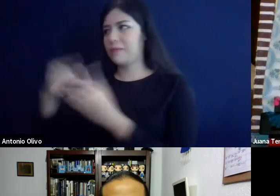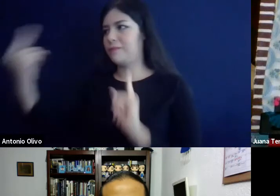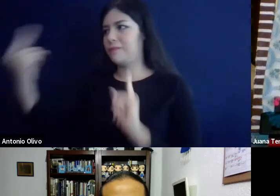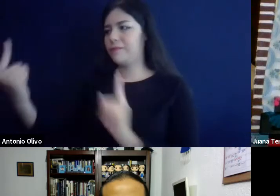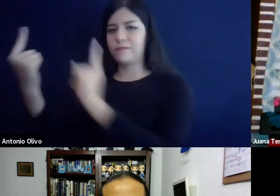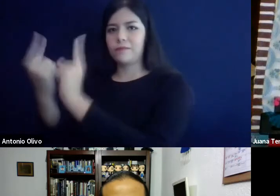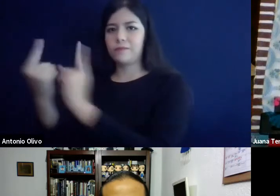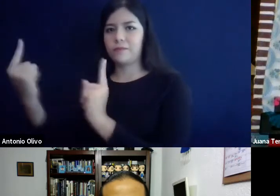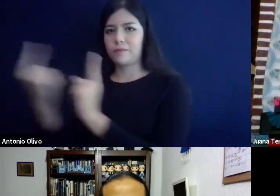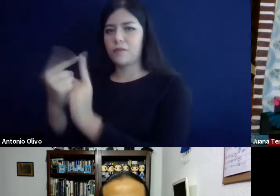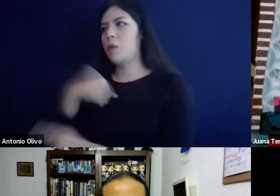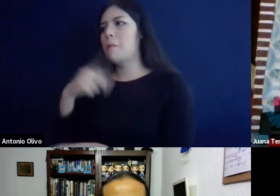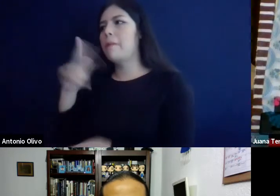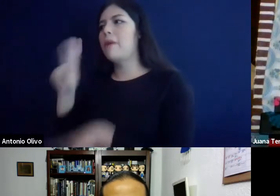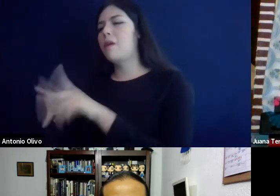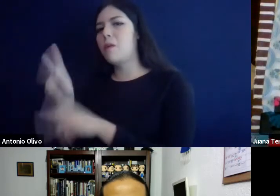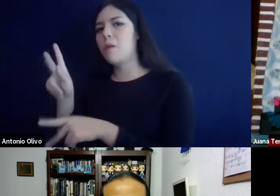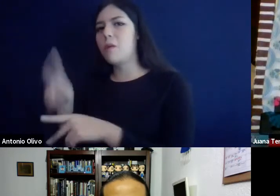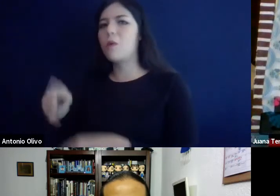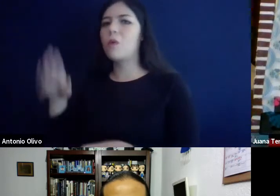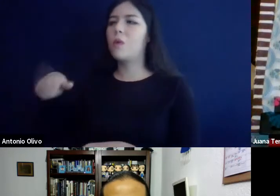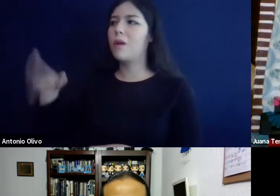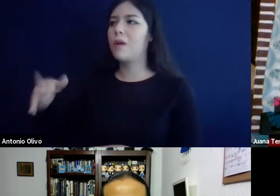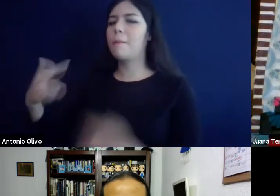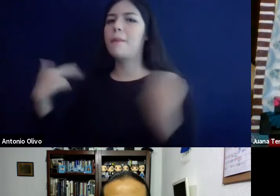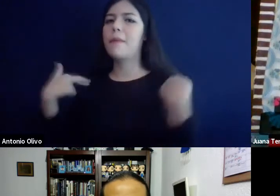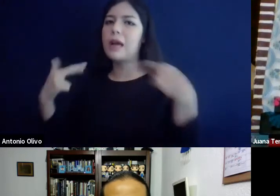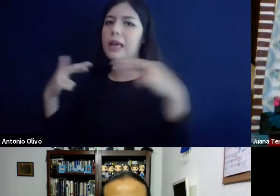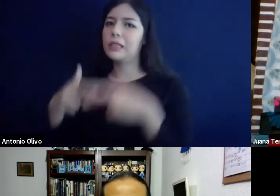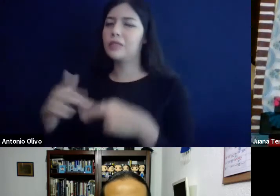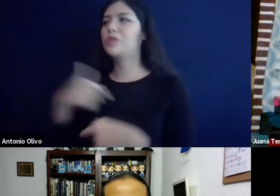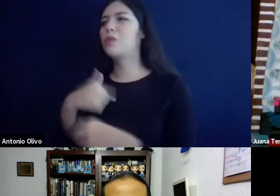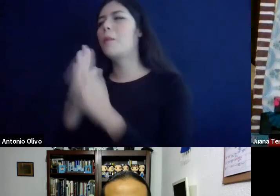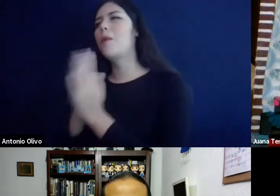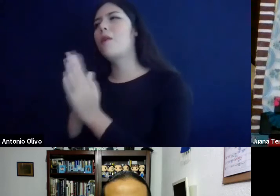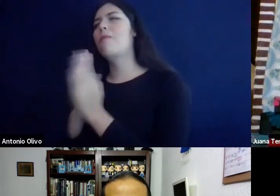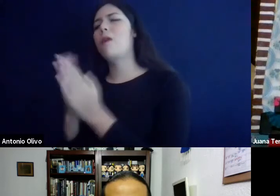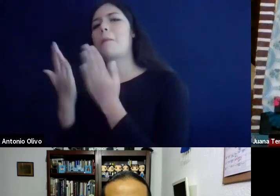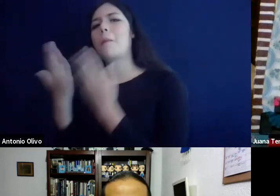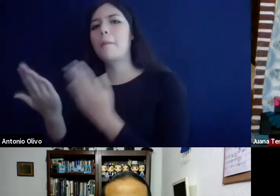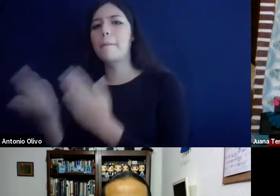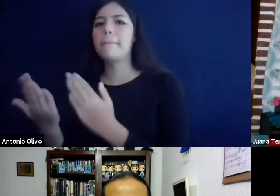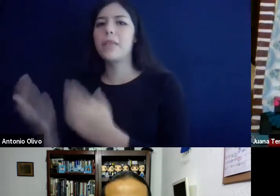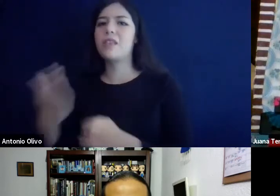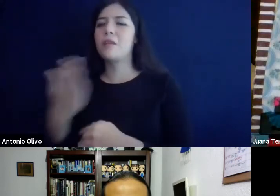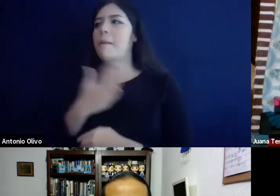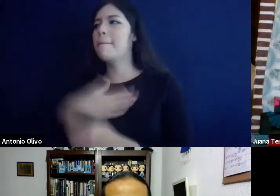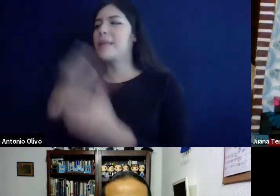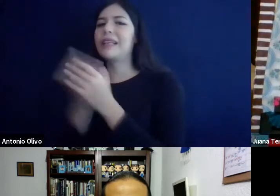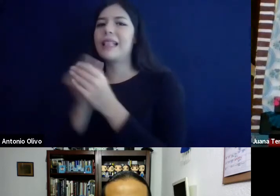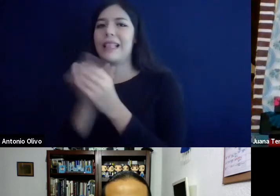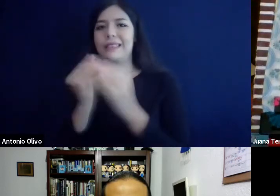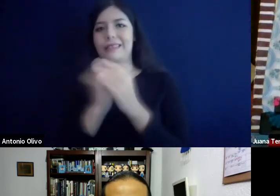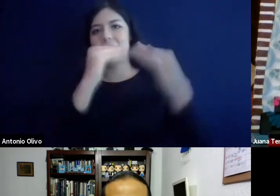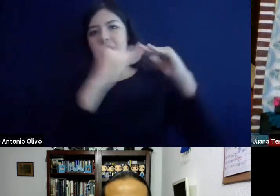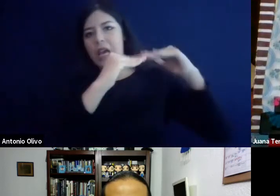empiezo a comentarle mi inquietud y la petición que yo tenía hacia él, de que si pudiera